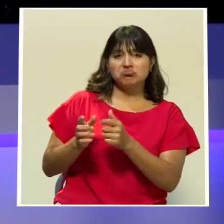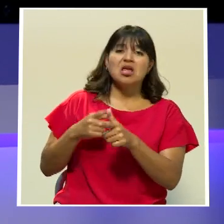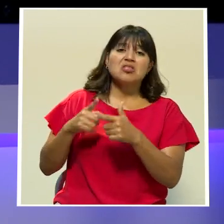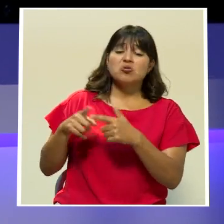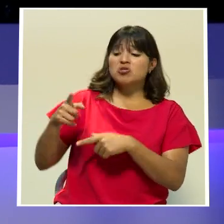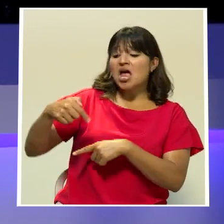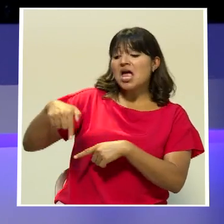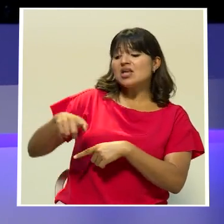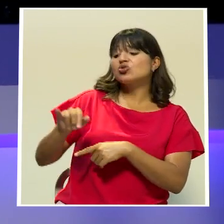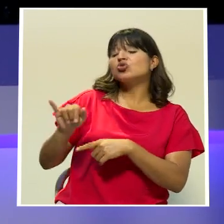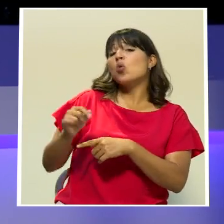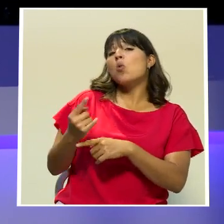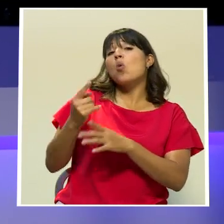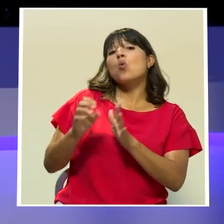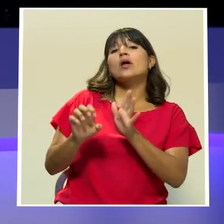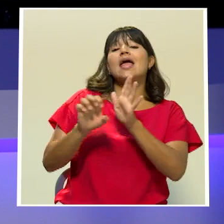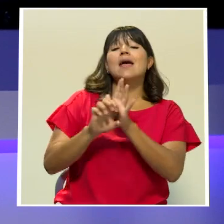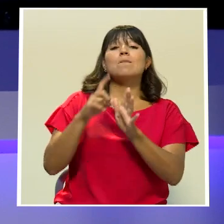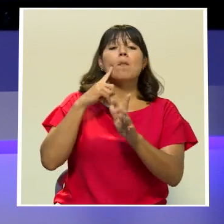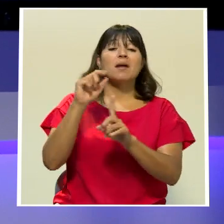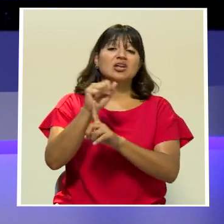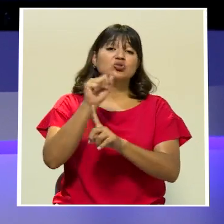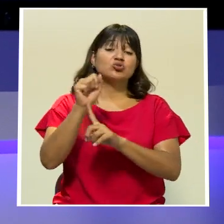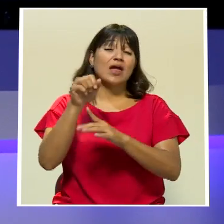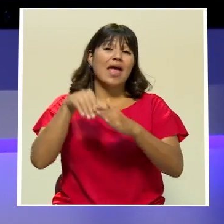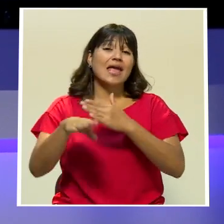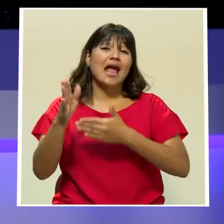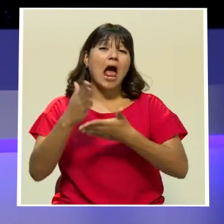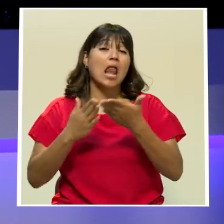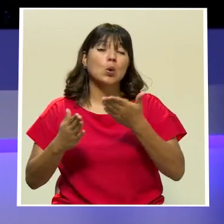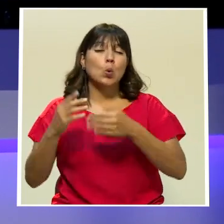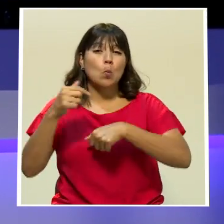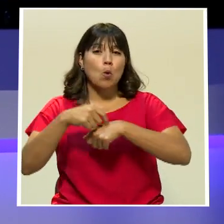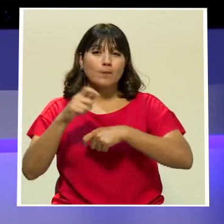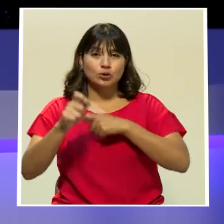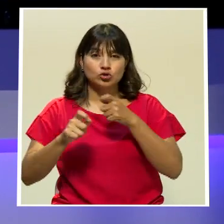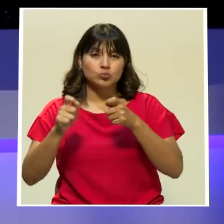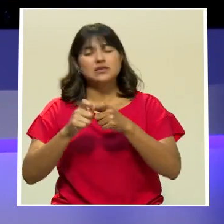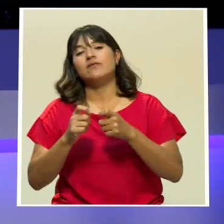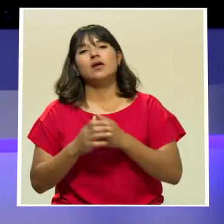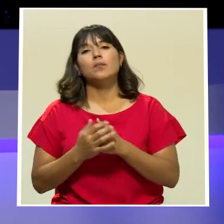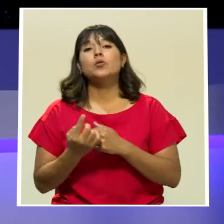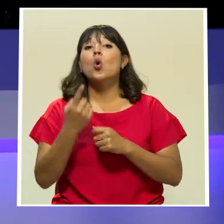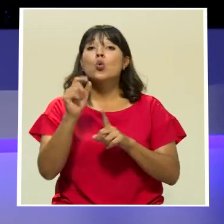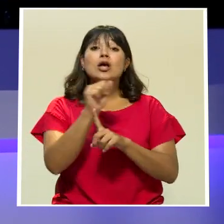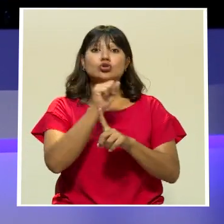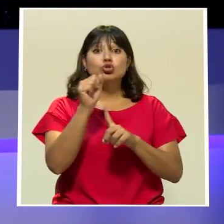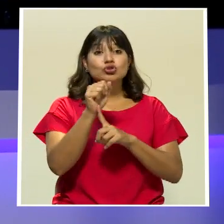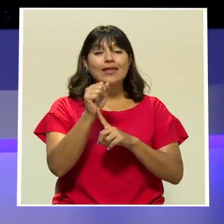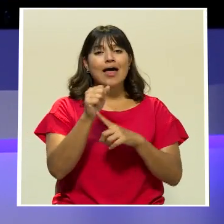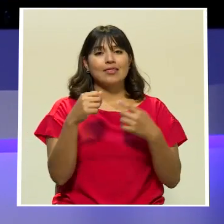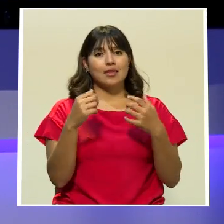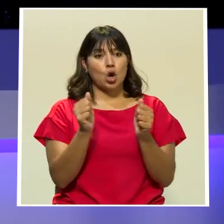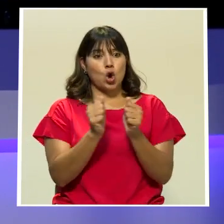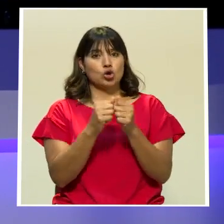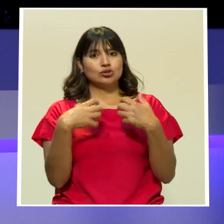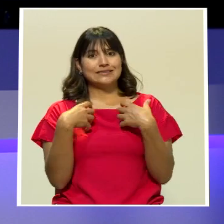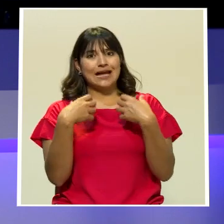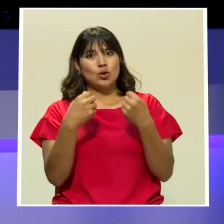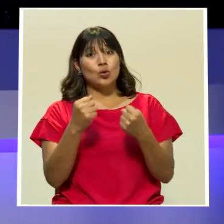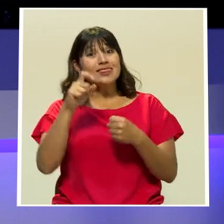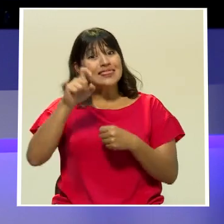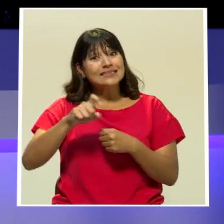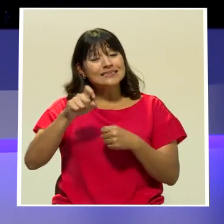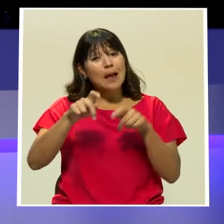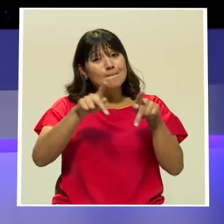a las sociedades en momentos particulares. Una sociedad saludable necesita este tipo de personas en todos los ámbitos, en